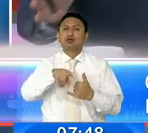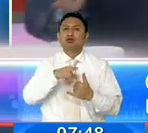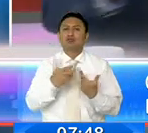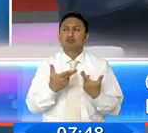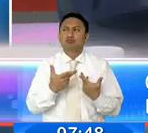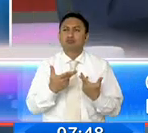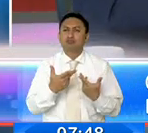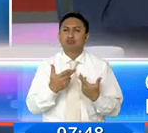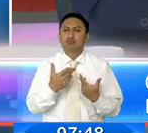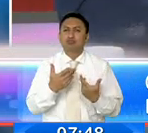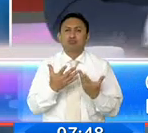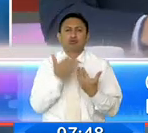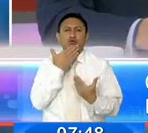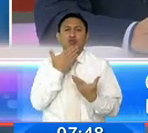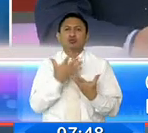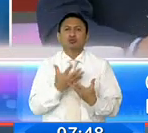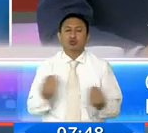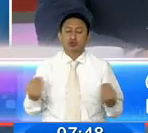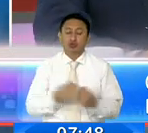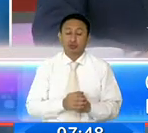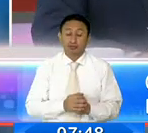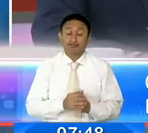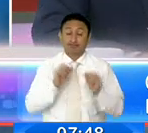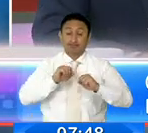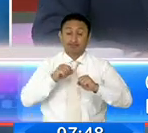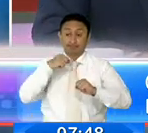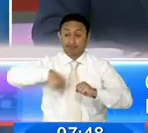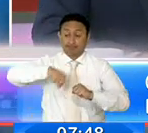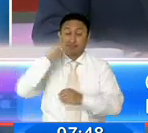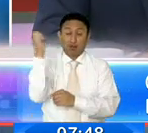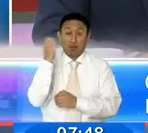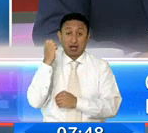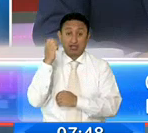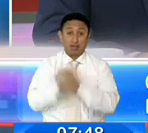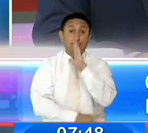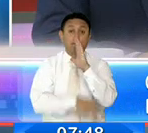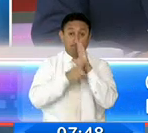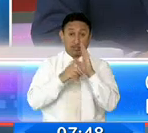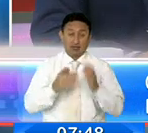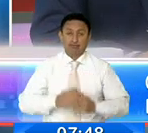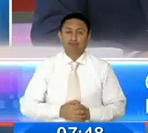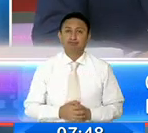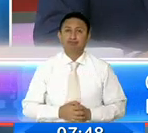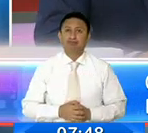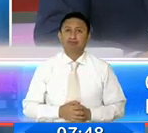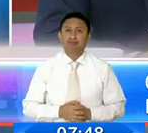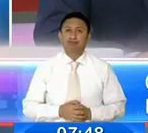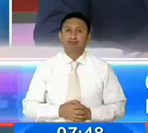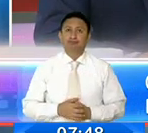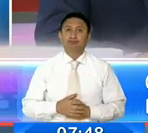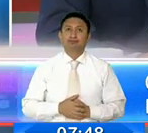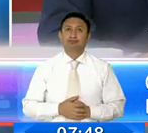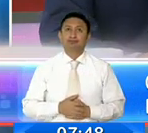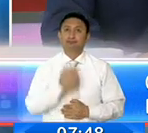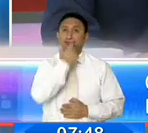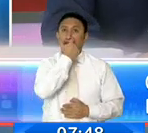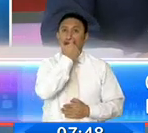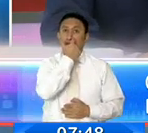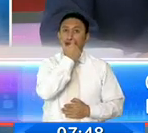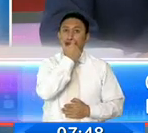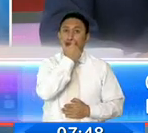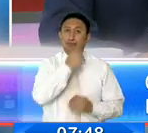dando para todo esto que está evidentemente creando una emergencia petrolera? Tiene un proceso, están